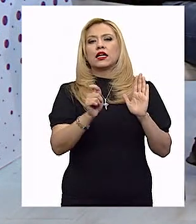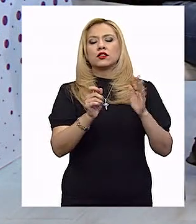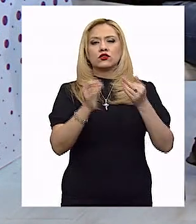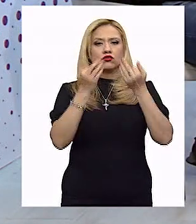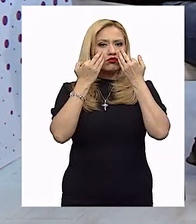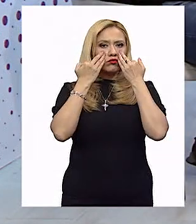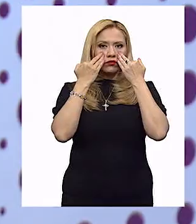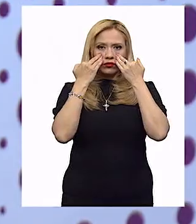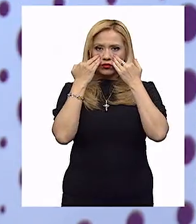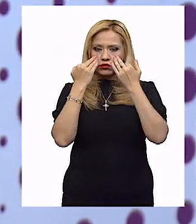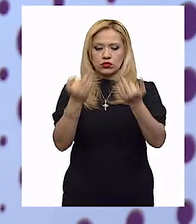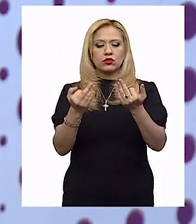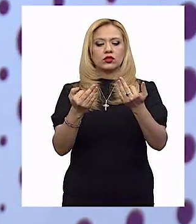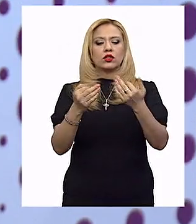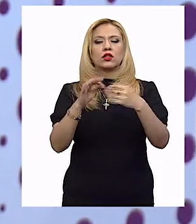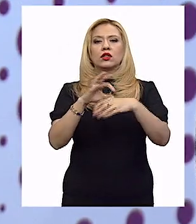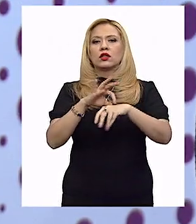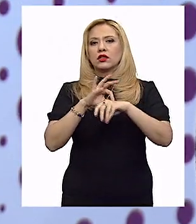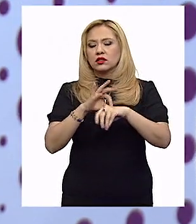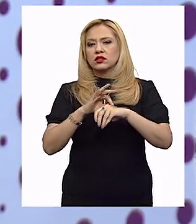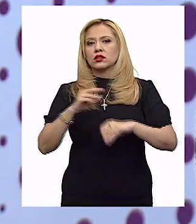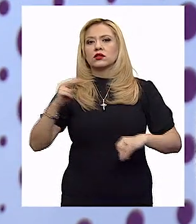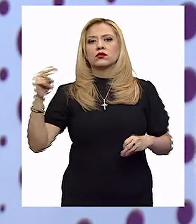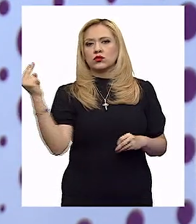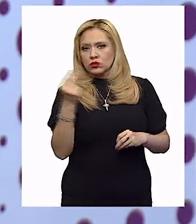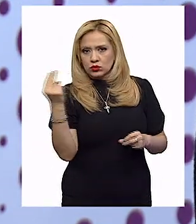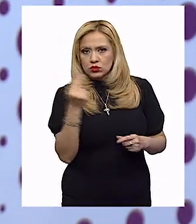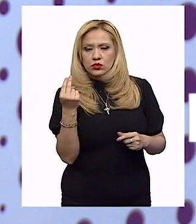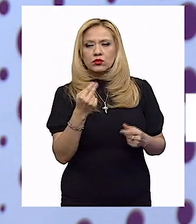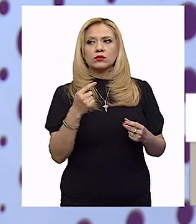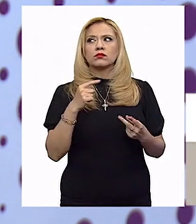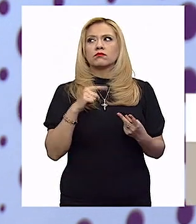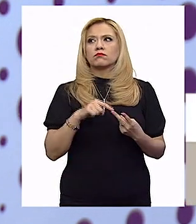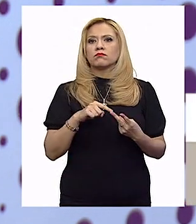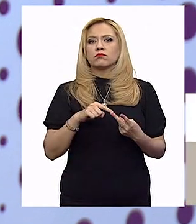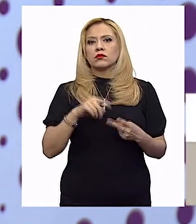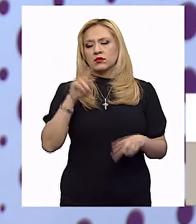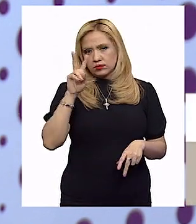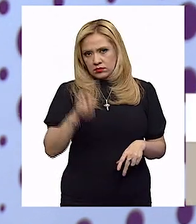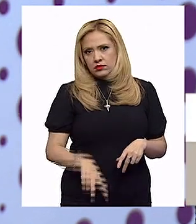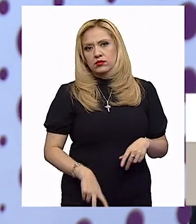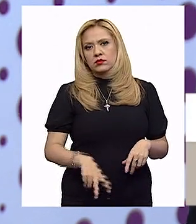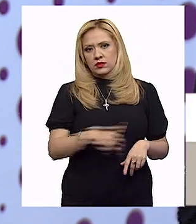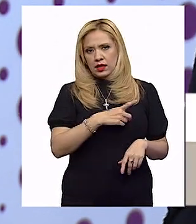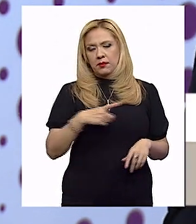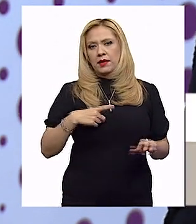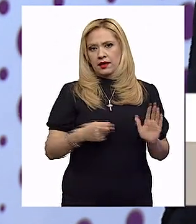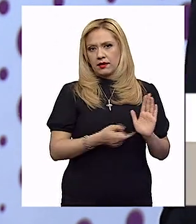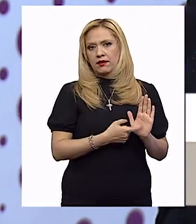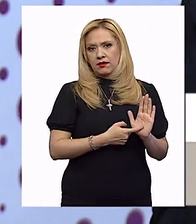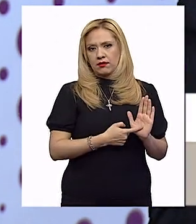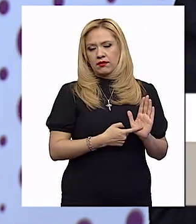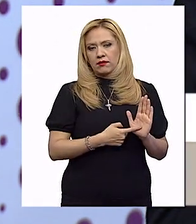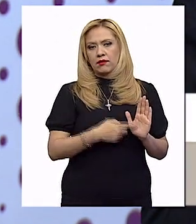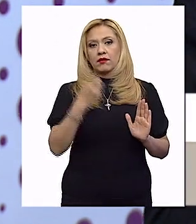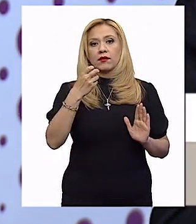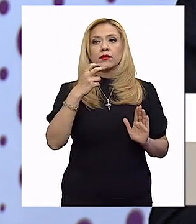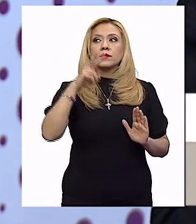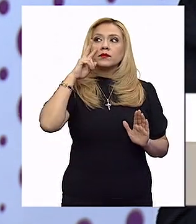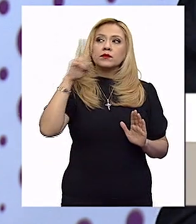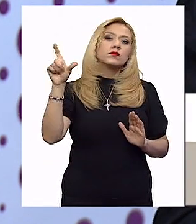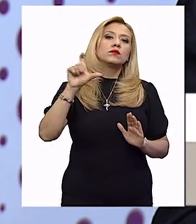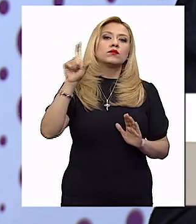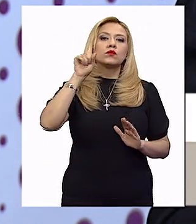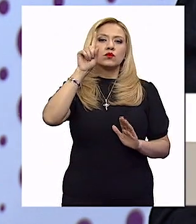parte de proporcionalidad, necesidad y la cuestión de legitimidad que tiene que haber. Y esto lo podemos ver justo cuando